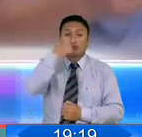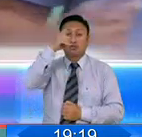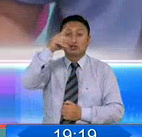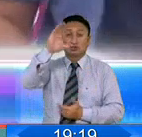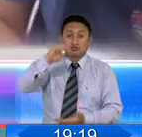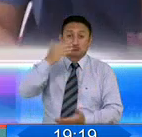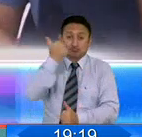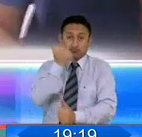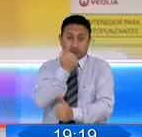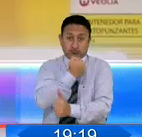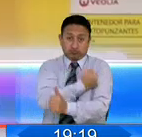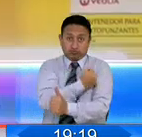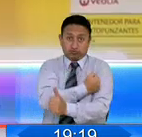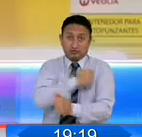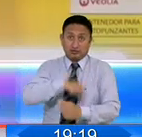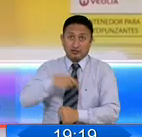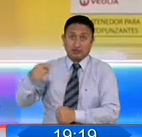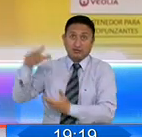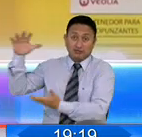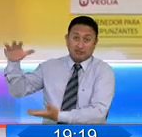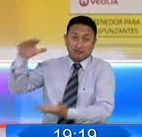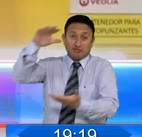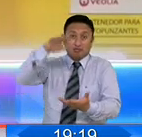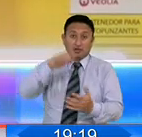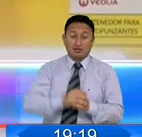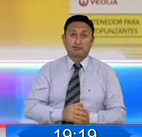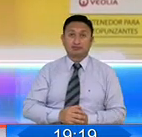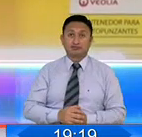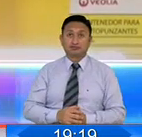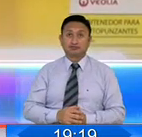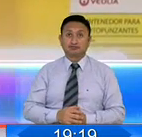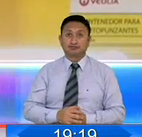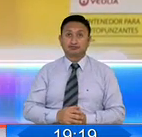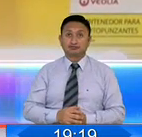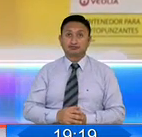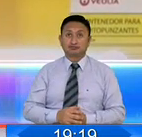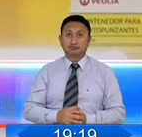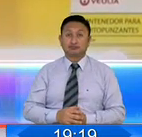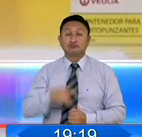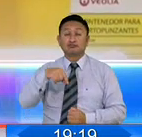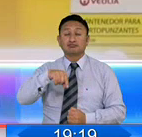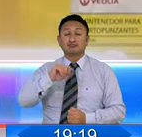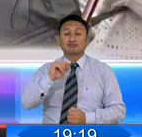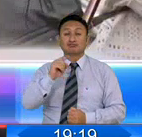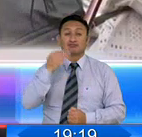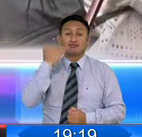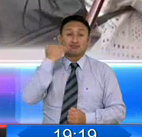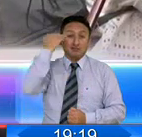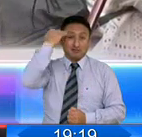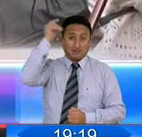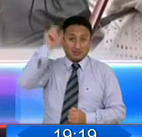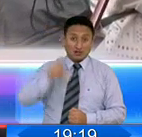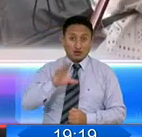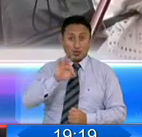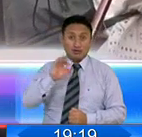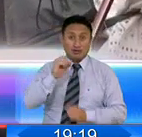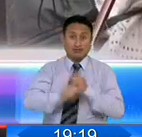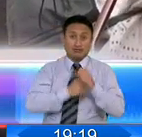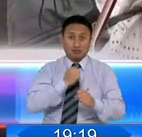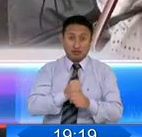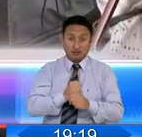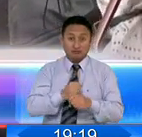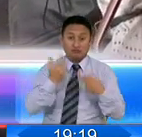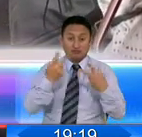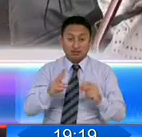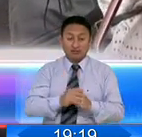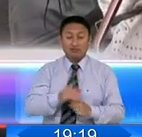de la vacuna desarrollada por el laboratorio chino Sinovac. En una primera fase serán vacunados los adultos mayores de 90 años, también